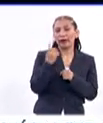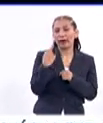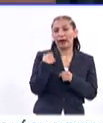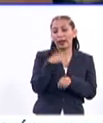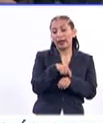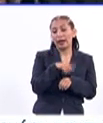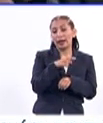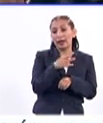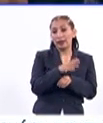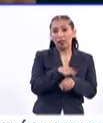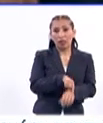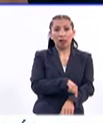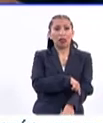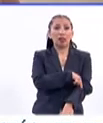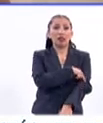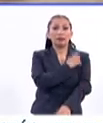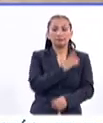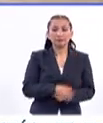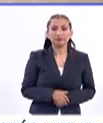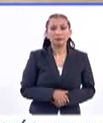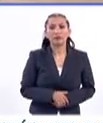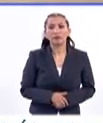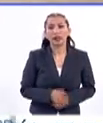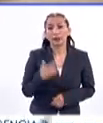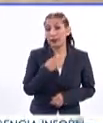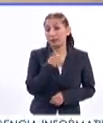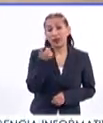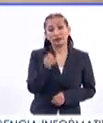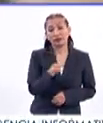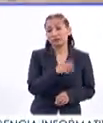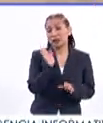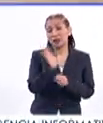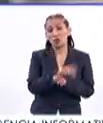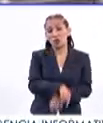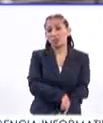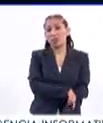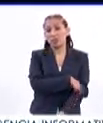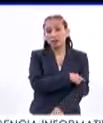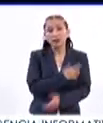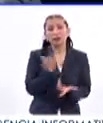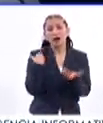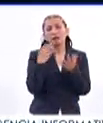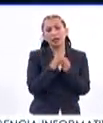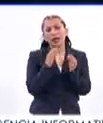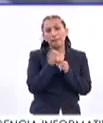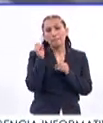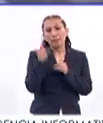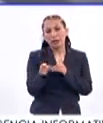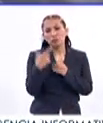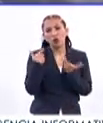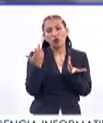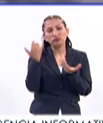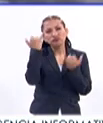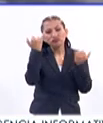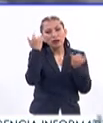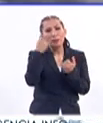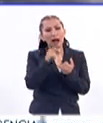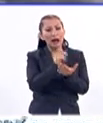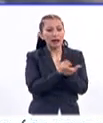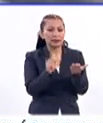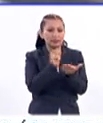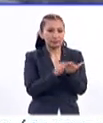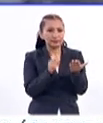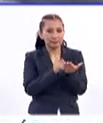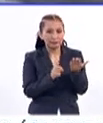qué dura lo que dura y tiene que durar lo que tiene que durar. Y nos va a platicar justamente el proceso creativo para la escritura